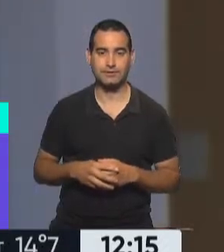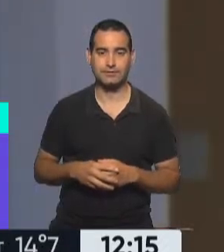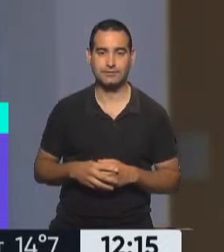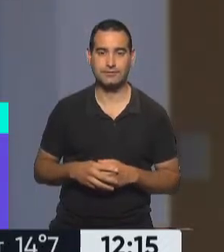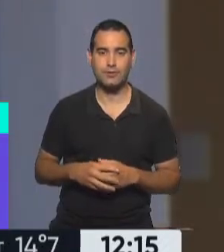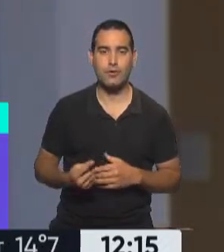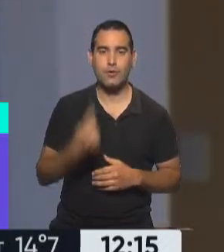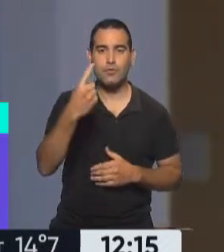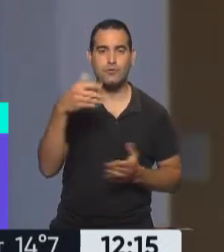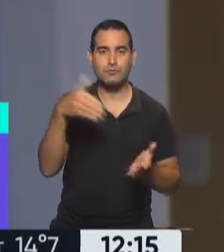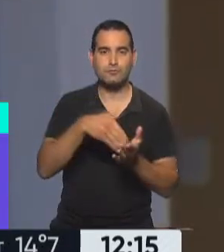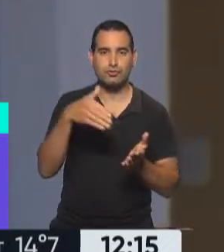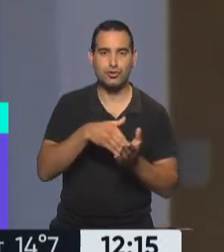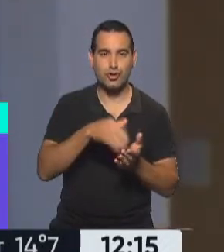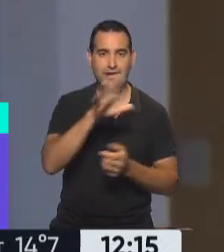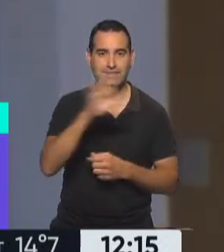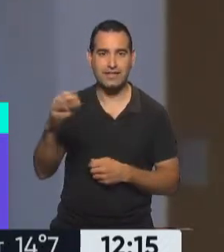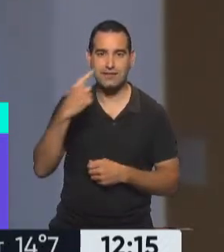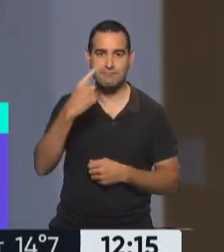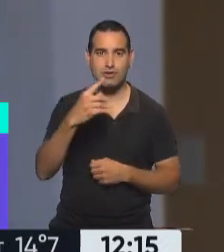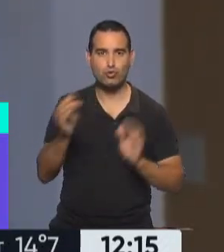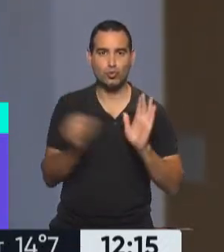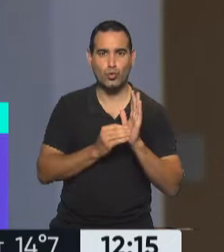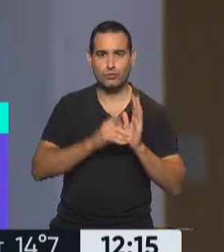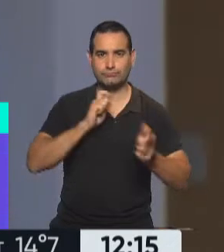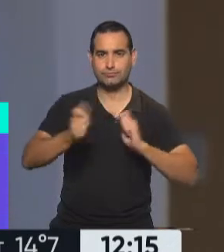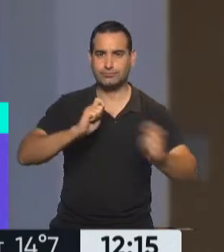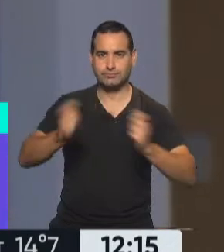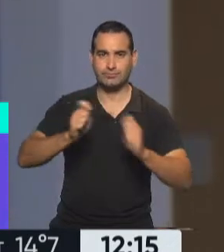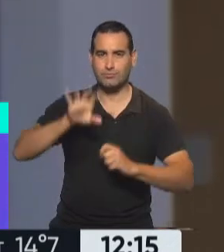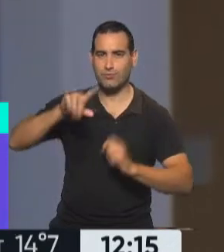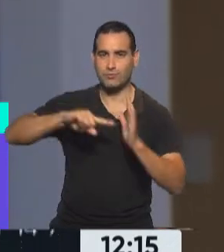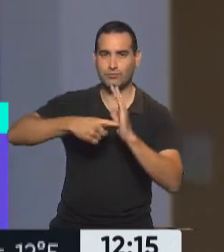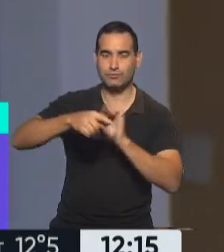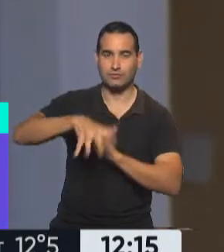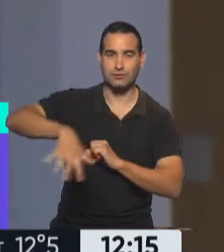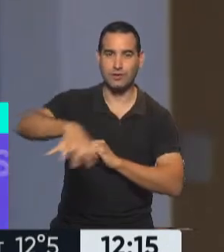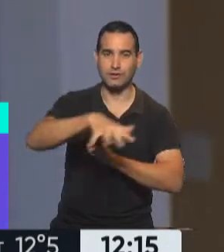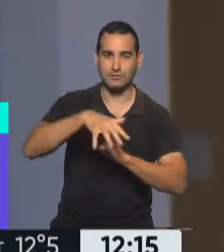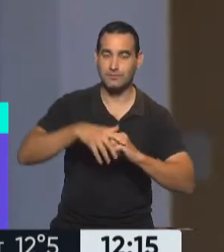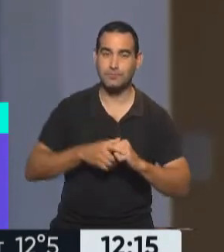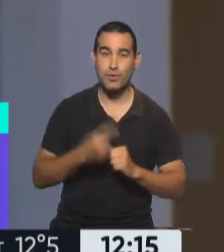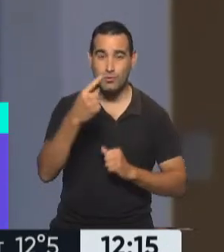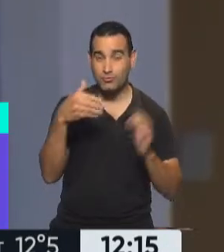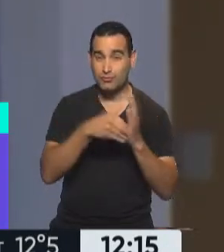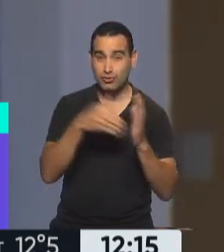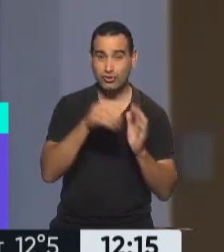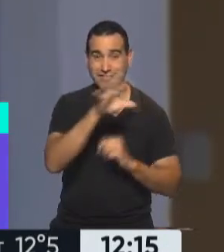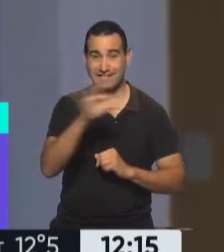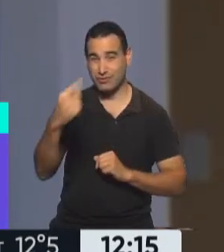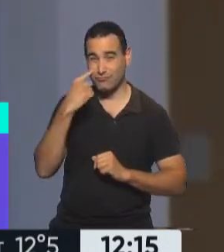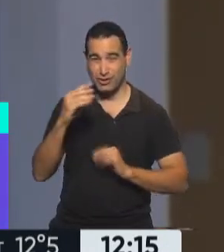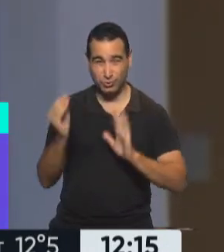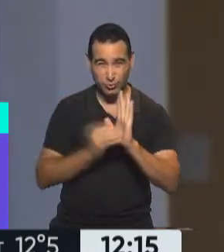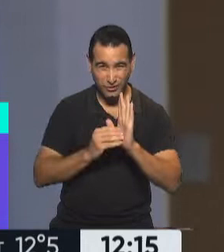un millón y medio de turnos en la provincia de buenos aires- con ese millón y medio de turnos